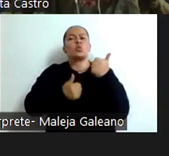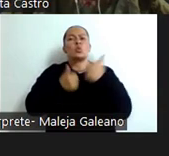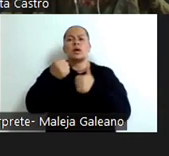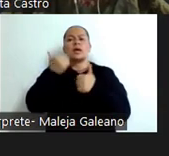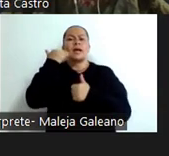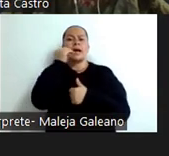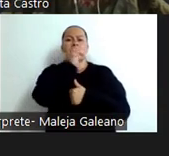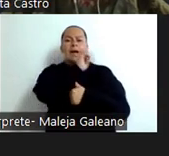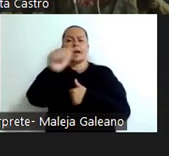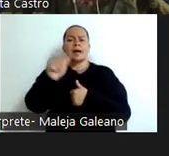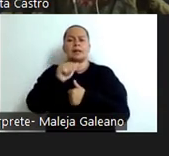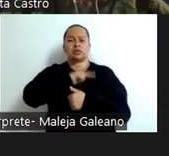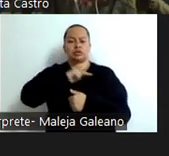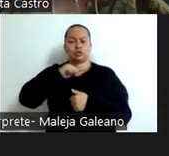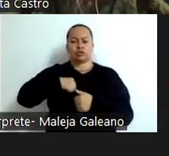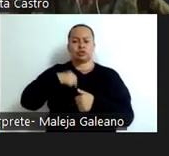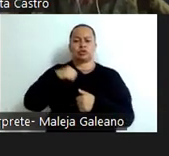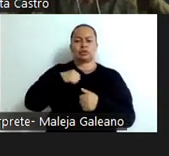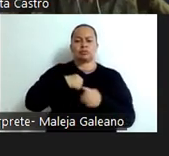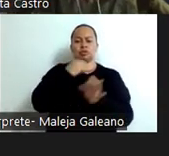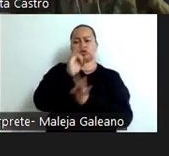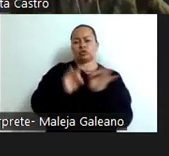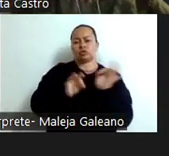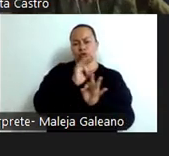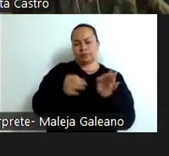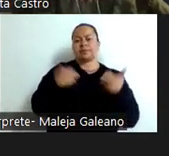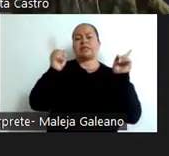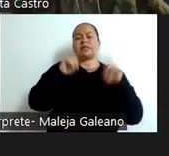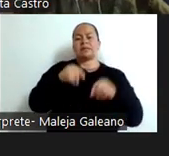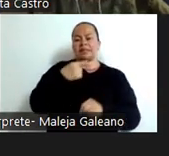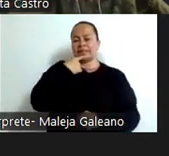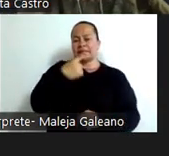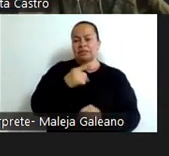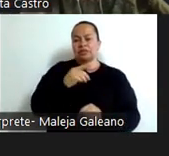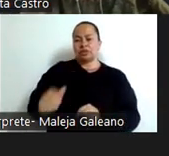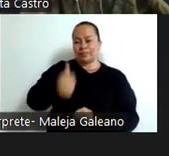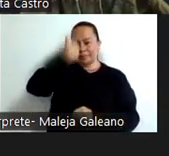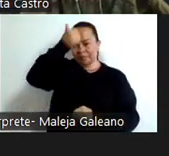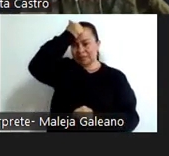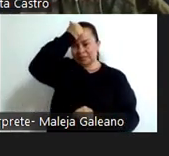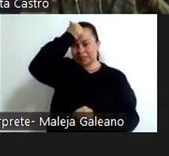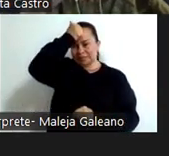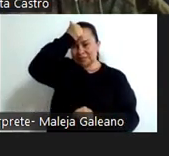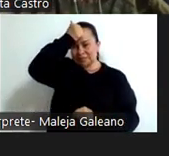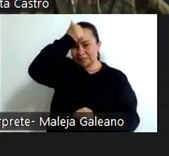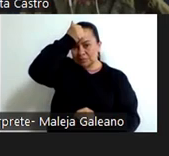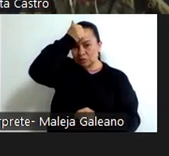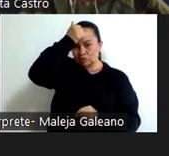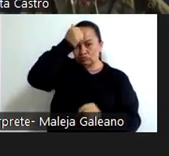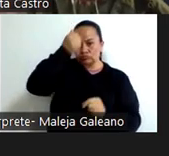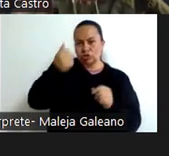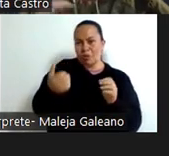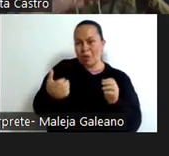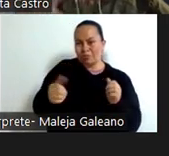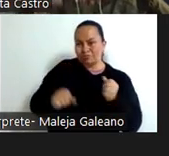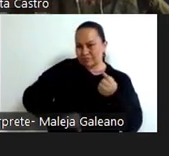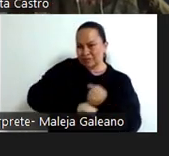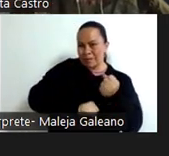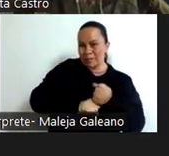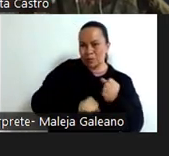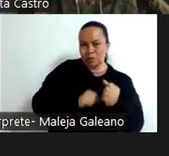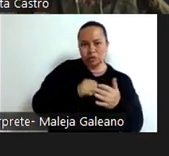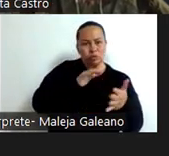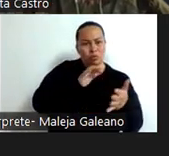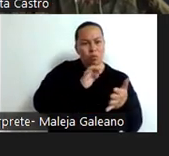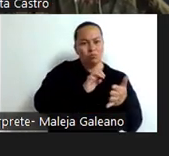eh ser cuidadoras y también ha dicho que el principio de solidaridad pues no es irrestricto sino que también se tiene que